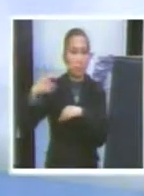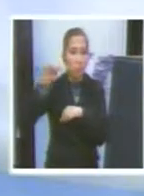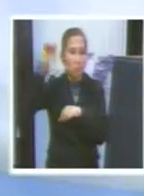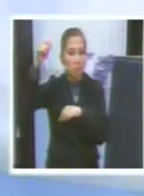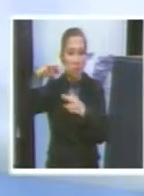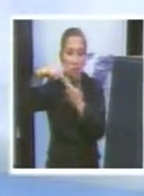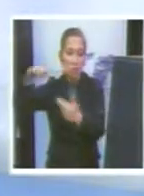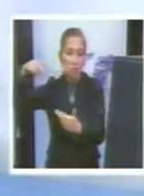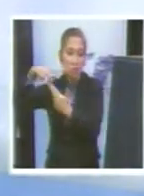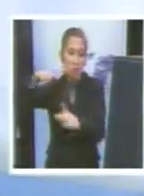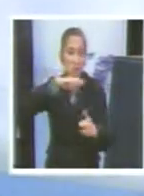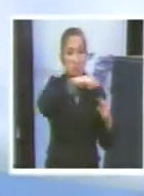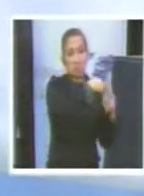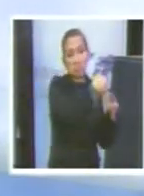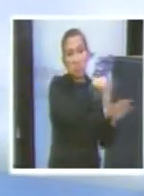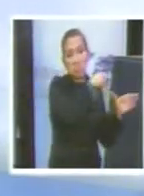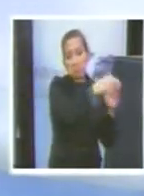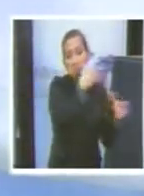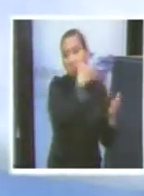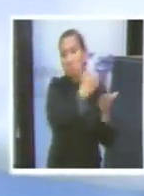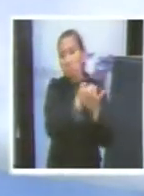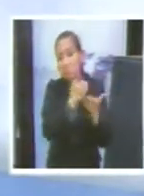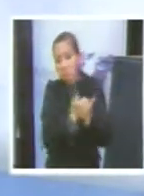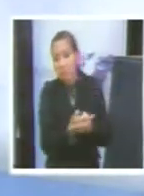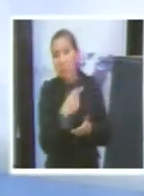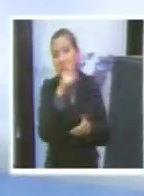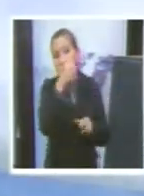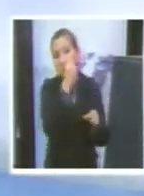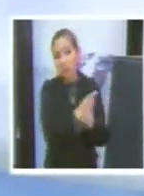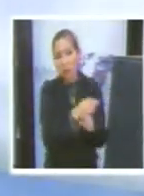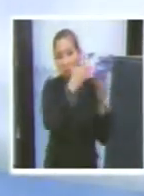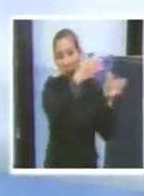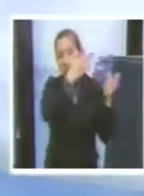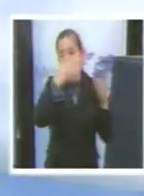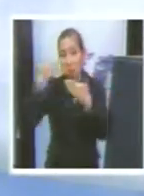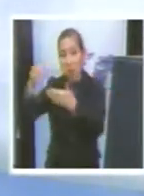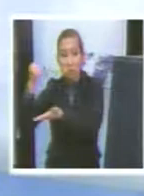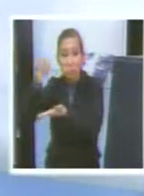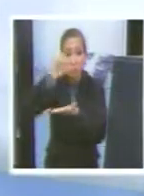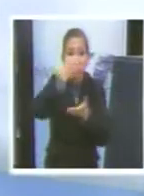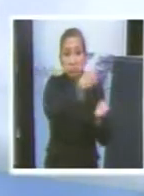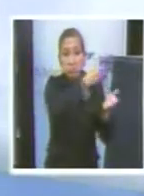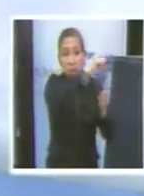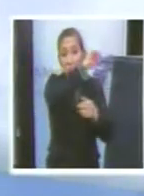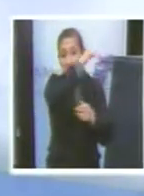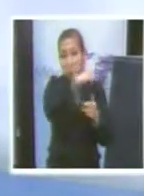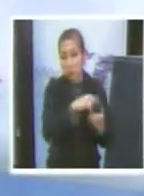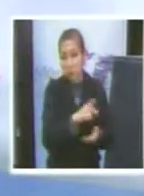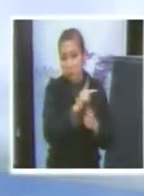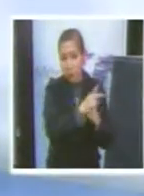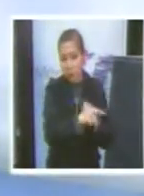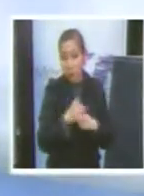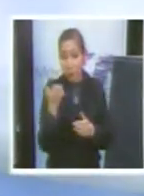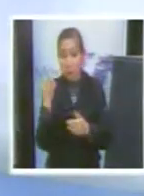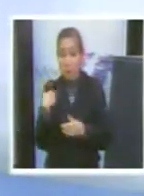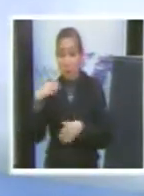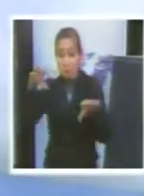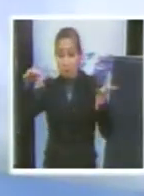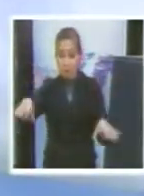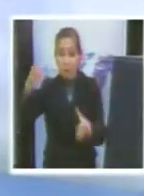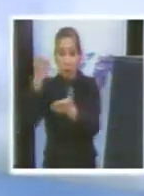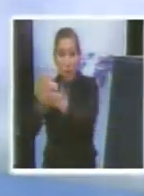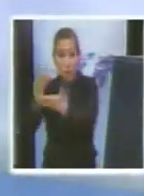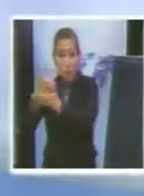otras vinculaciones comerciales, económicas y oportunidades de inversión. Las economías en ambos lados